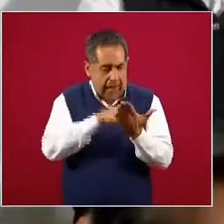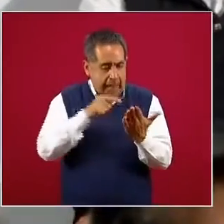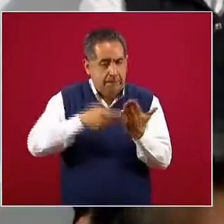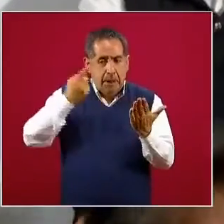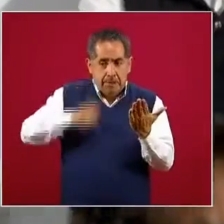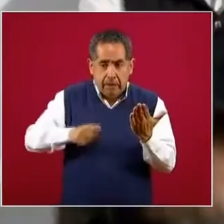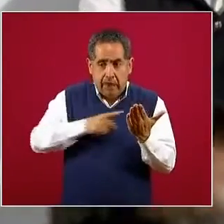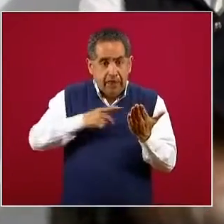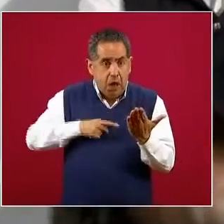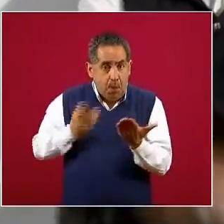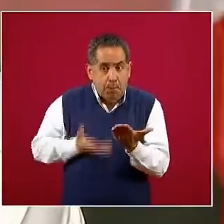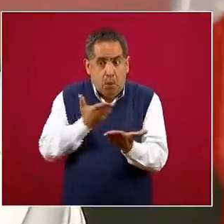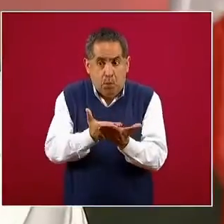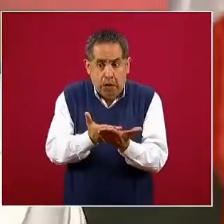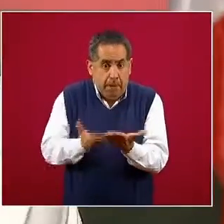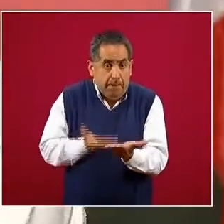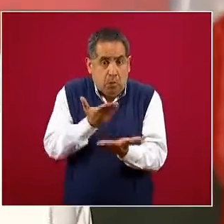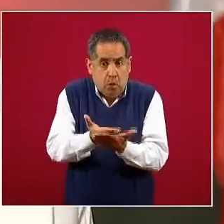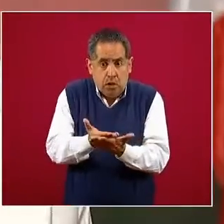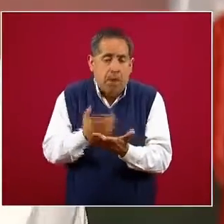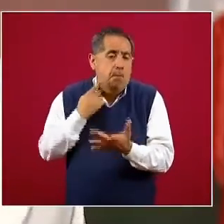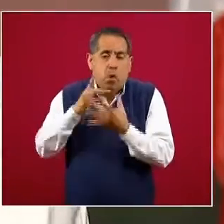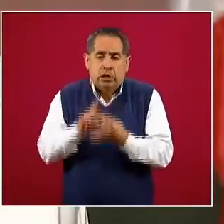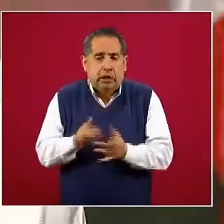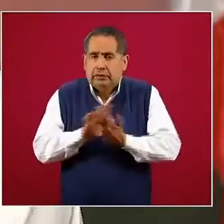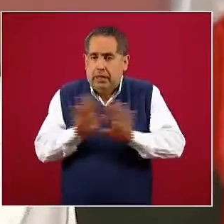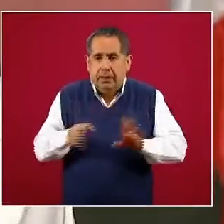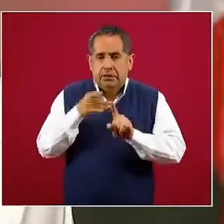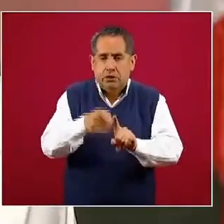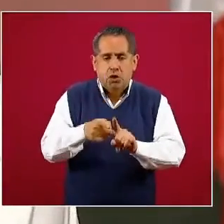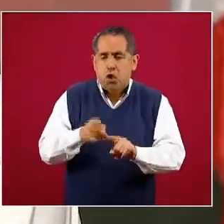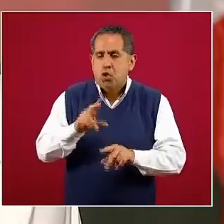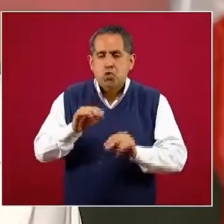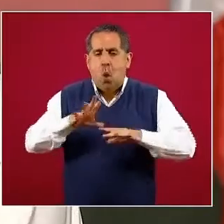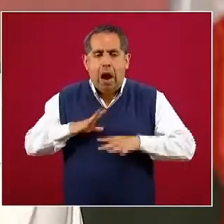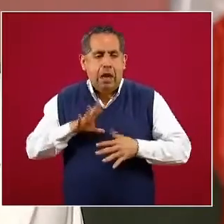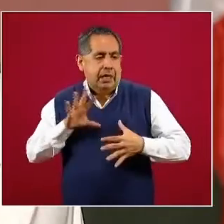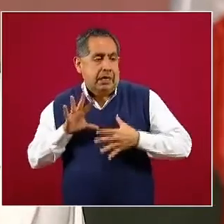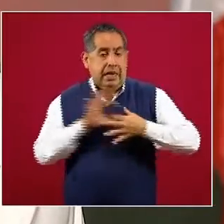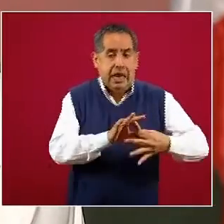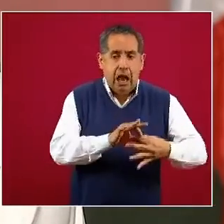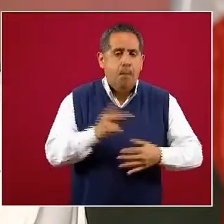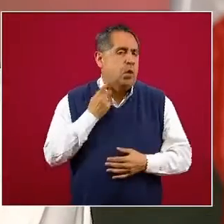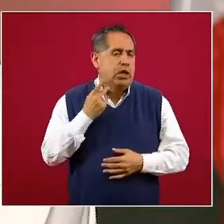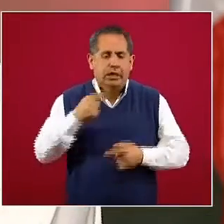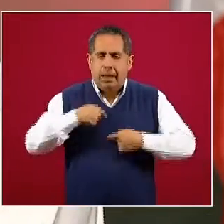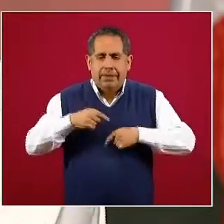que el bienestar de toda la población. Les agradecemos